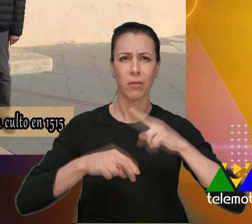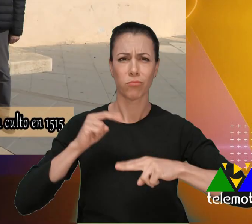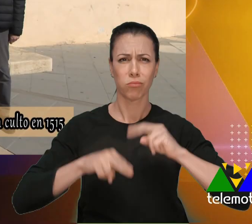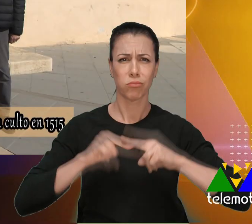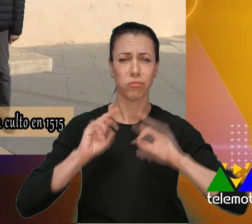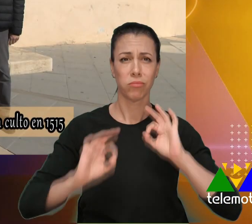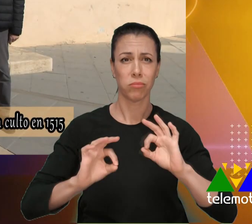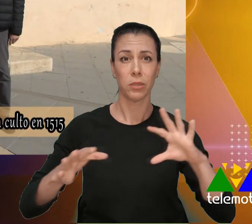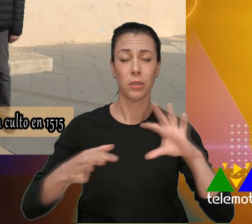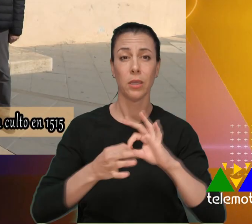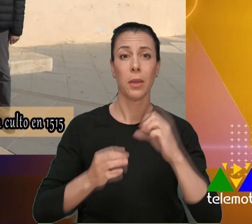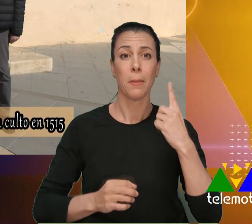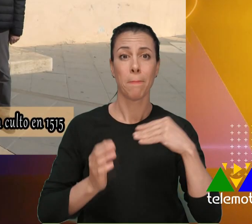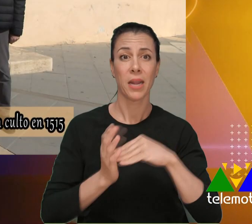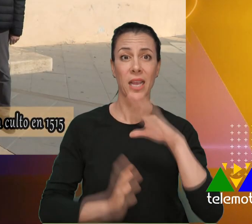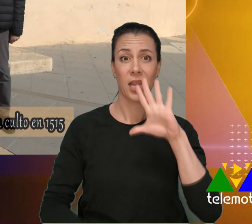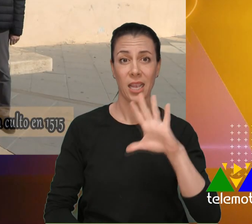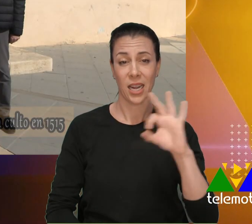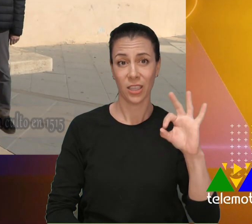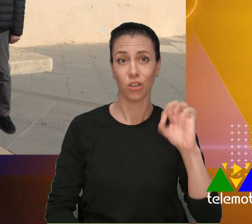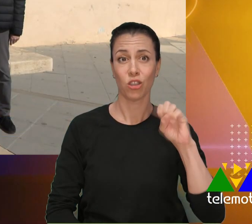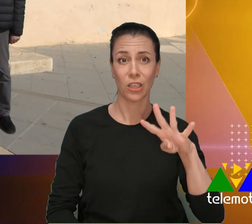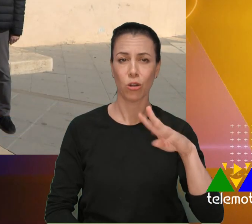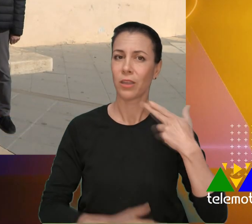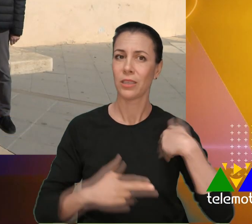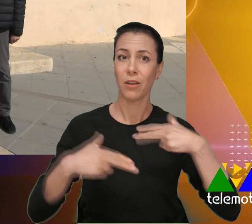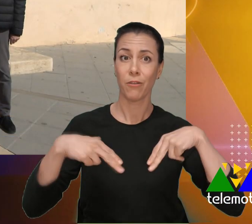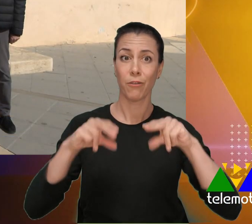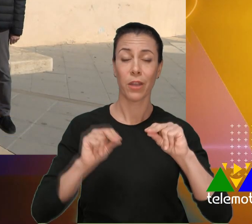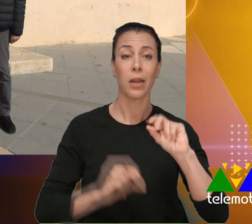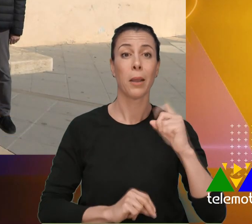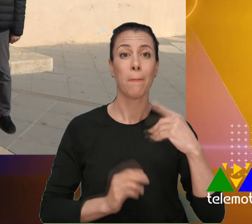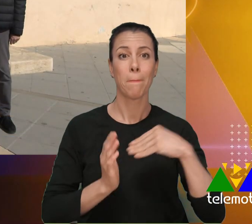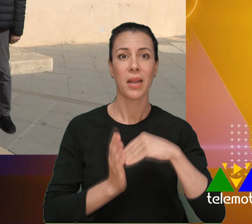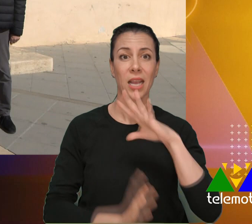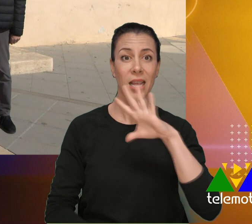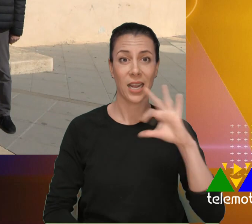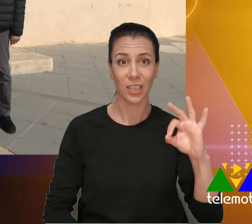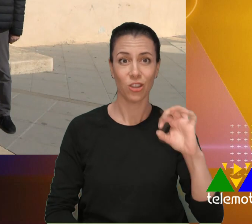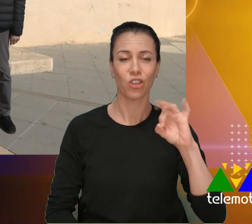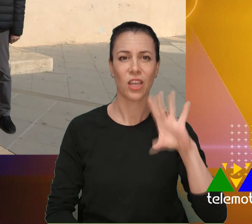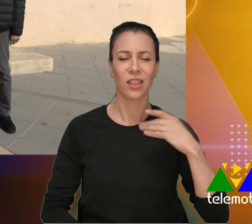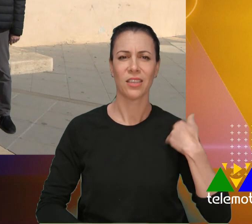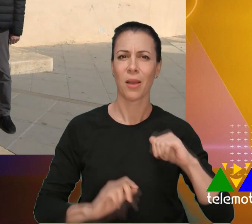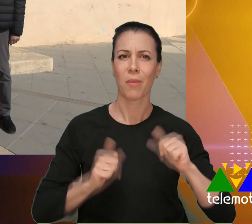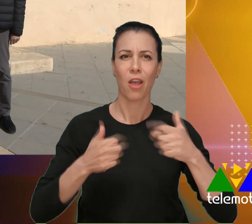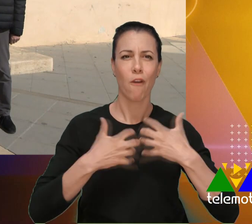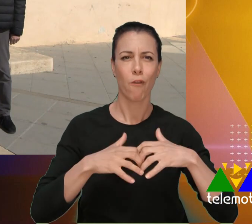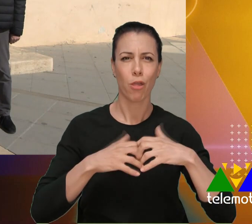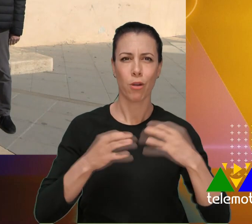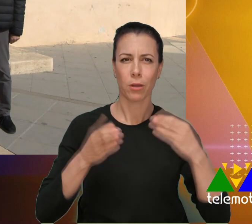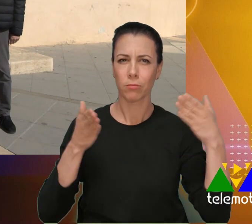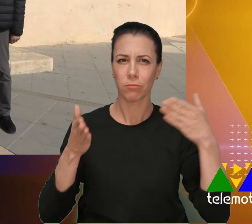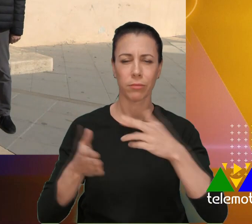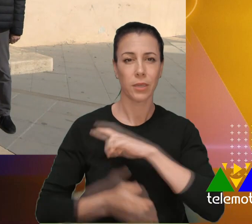mudéjar; 1514, cuando se finaliza; y por fin en 1515, cuando se pone ya en funcionamiento al culto